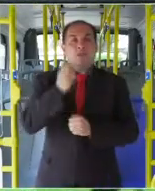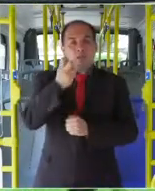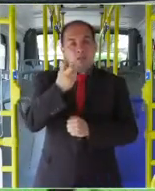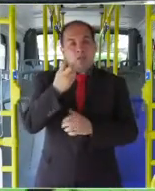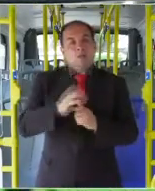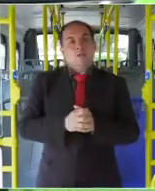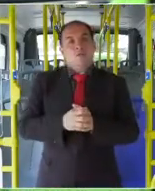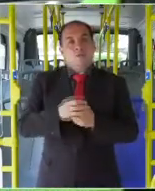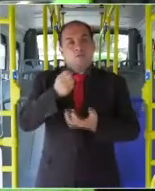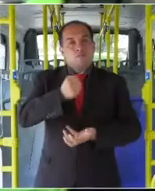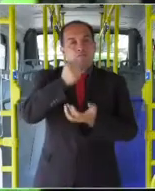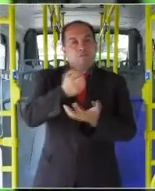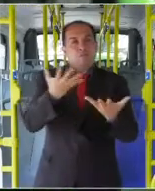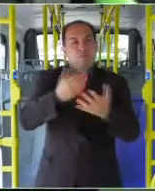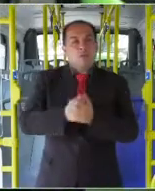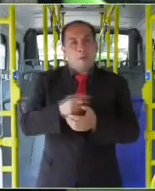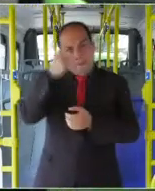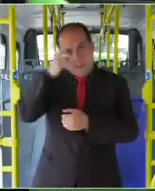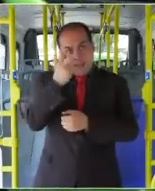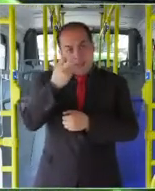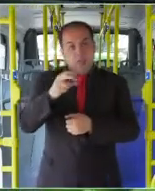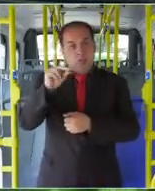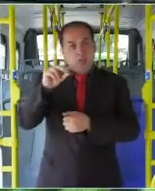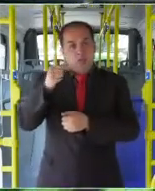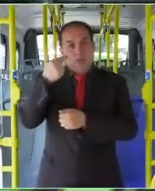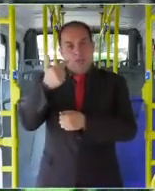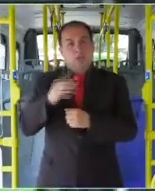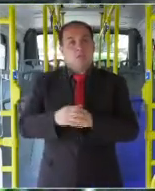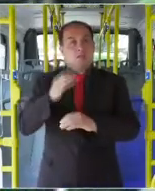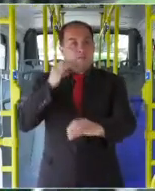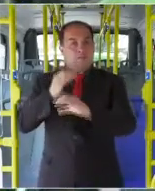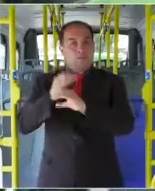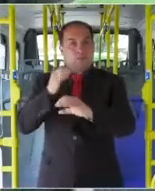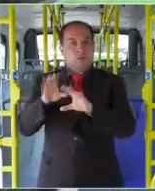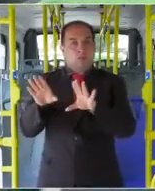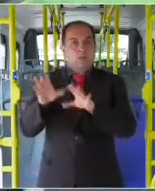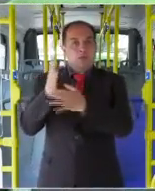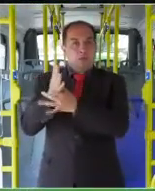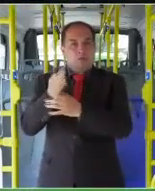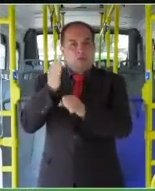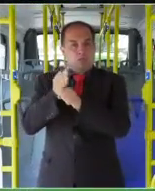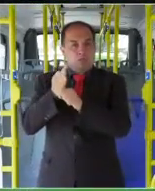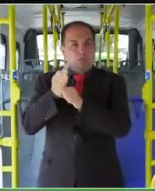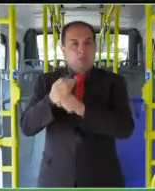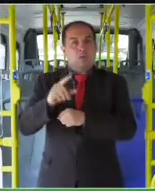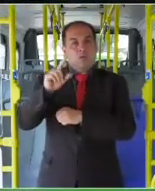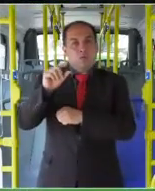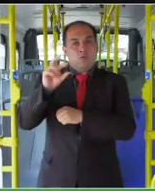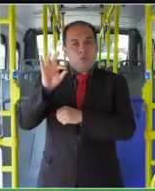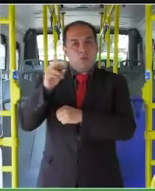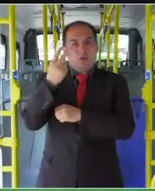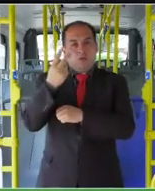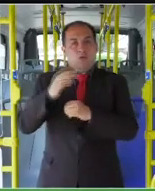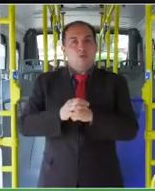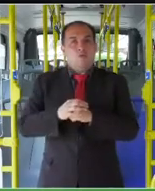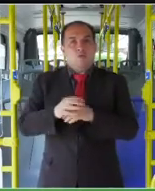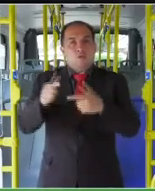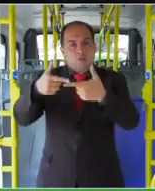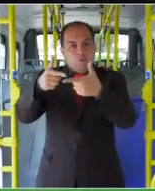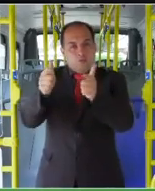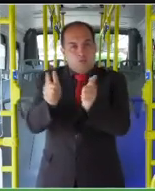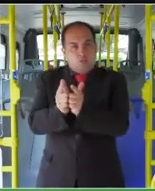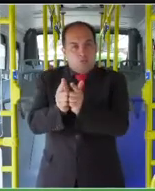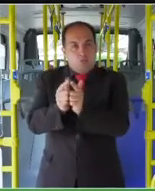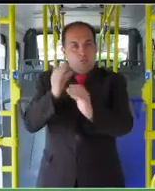que se hizo para estas 87 unidades, como decíamos hace rato, 42 de la flotilla Leona Vicario